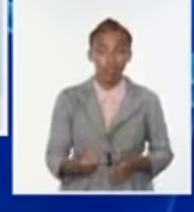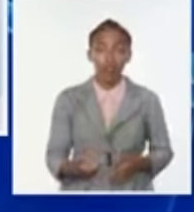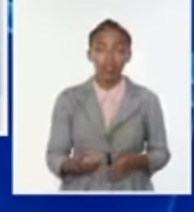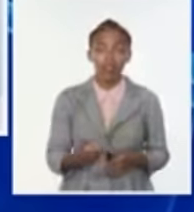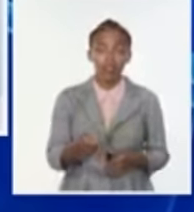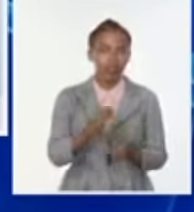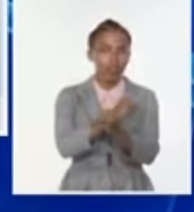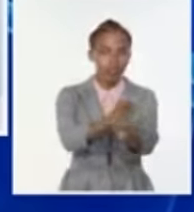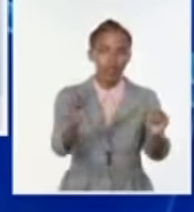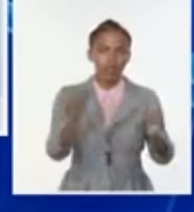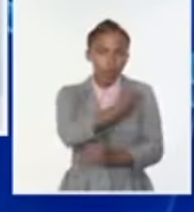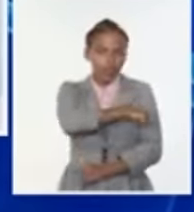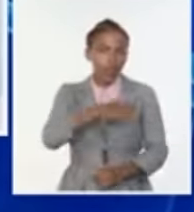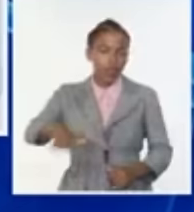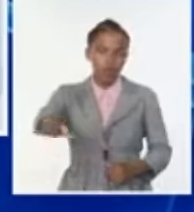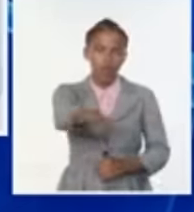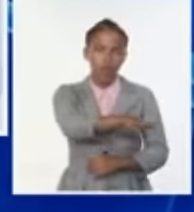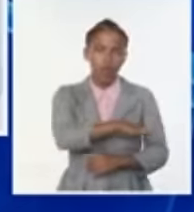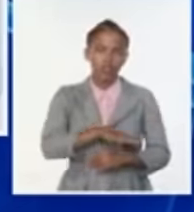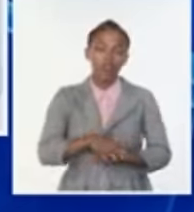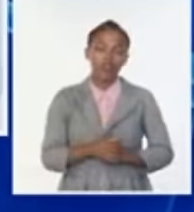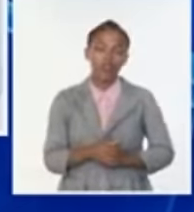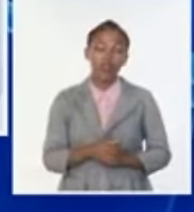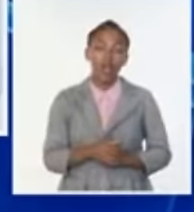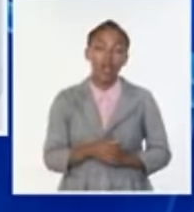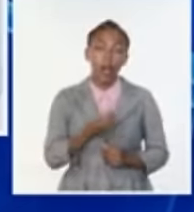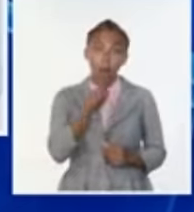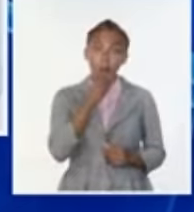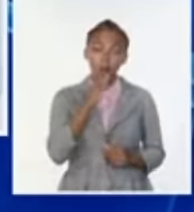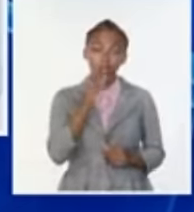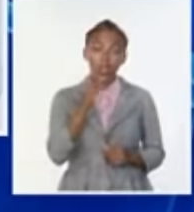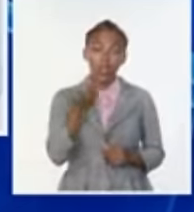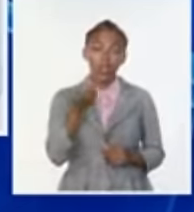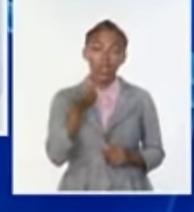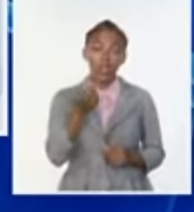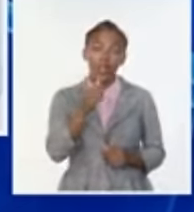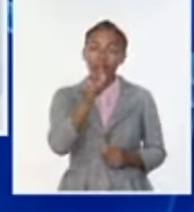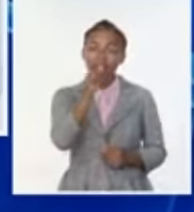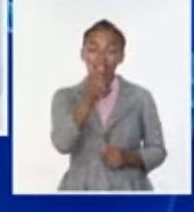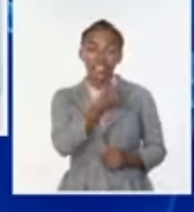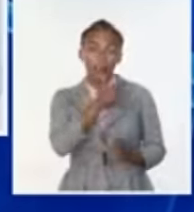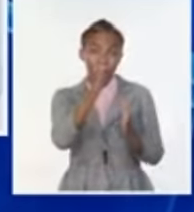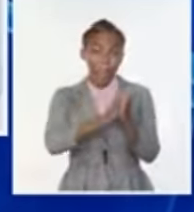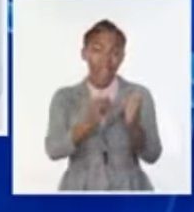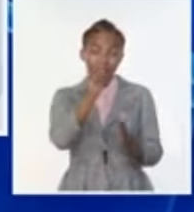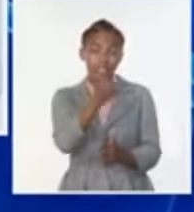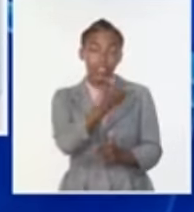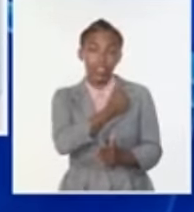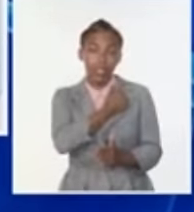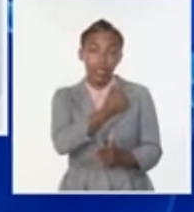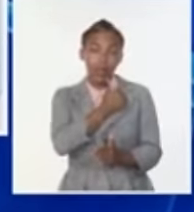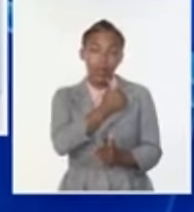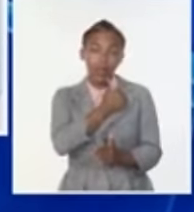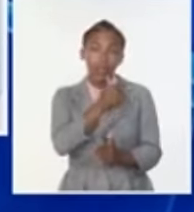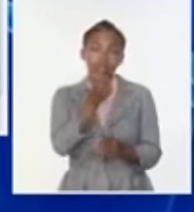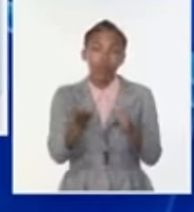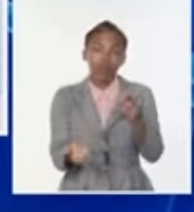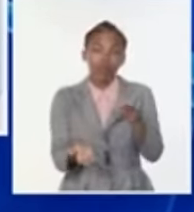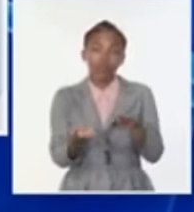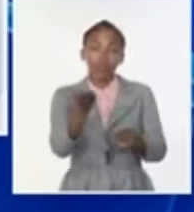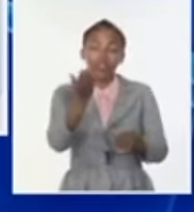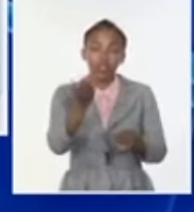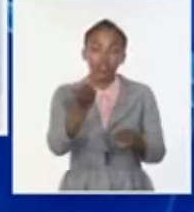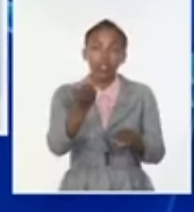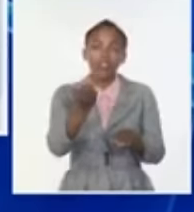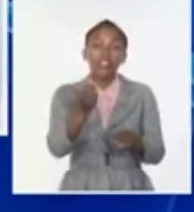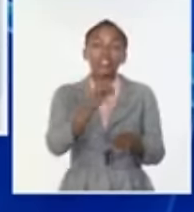ONU. Y pudiera superar a fin de año, si nosotros no tomamos alguna medida, los 600 mil millones